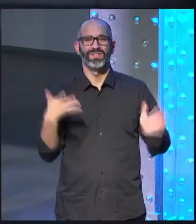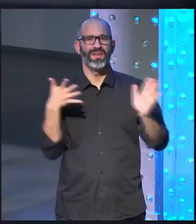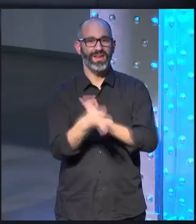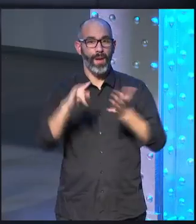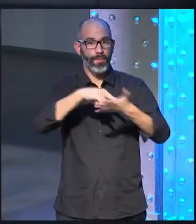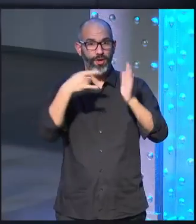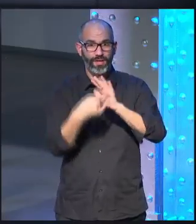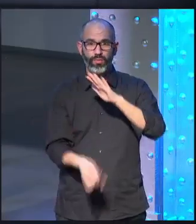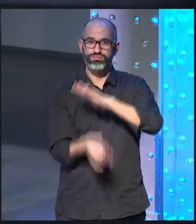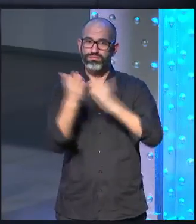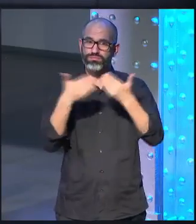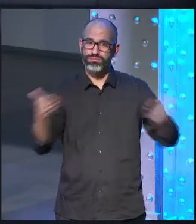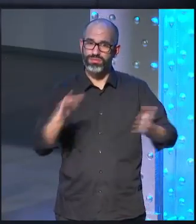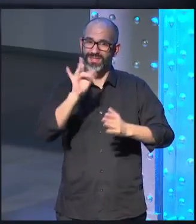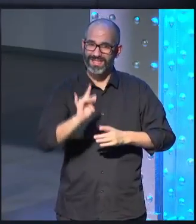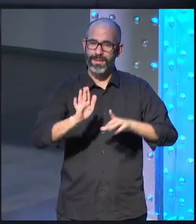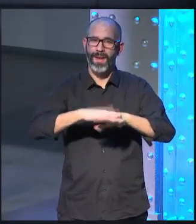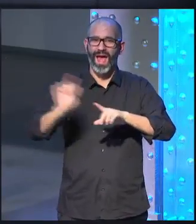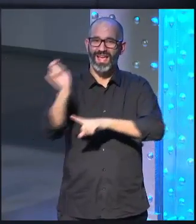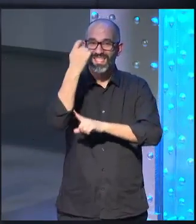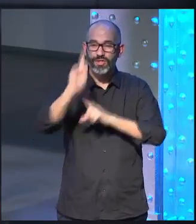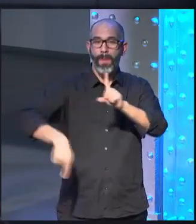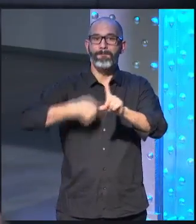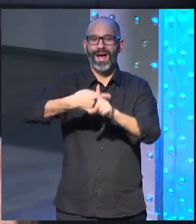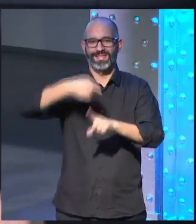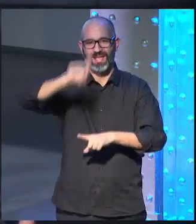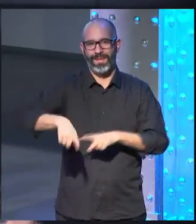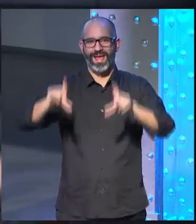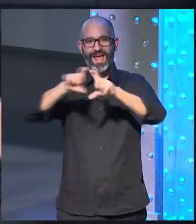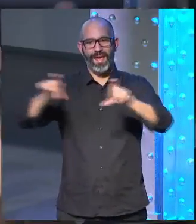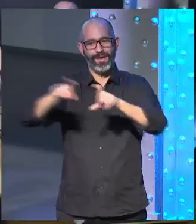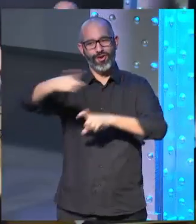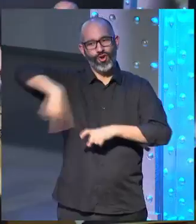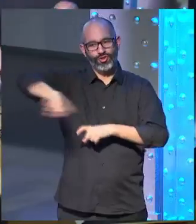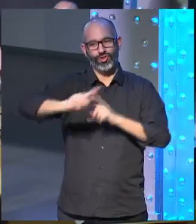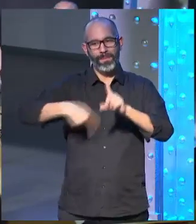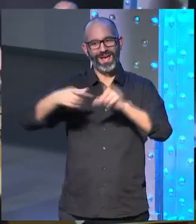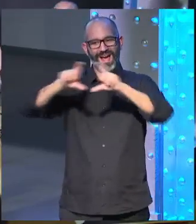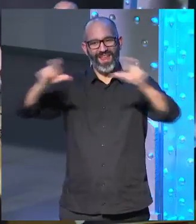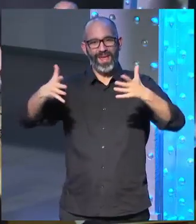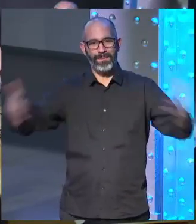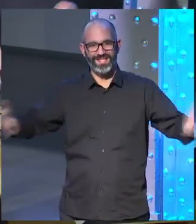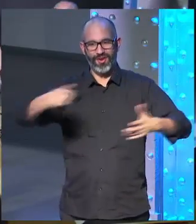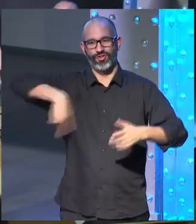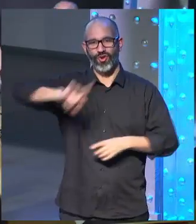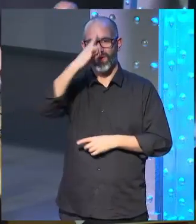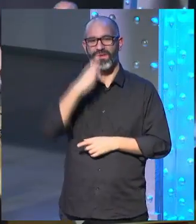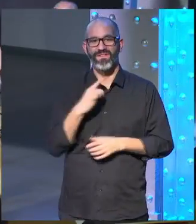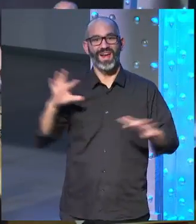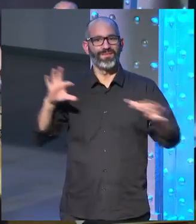tus proyectos para poder tener éxito de ellos, sino que las empresas nos estamos nutriendo y las grandes empresas necesitamos de esos